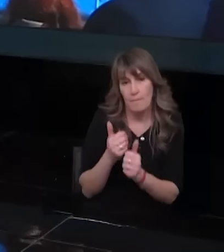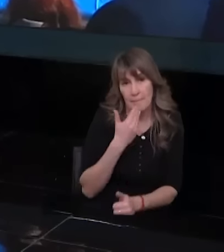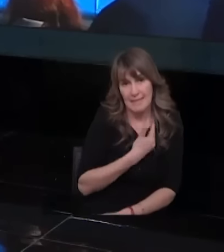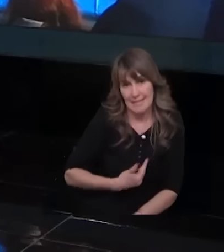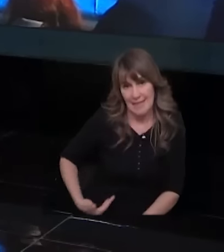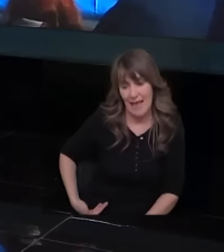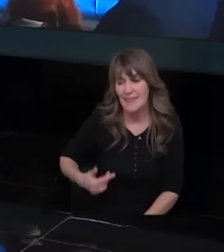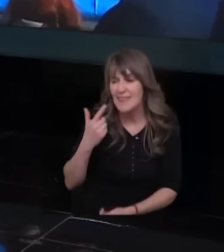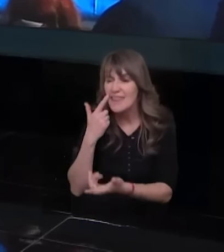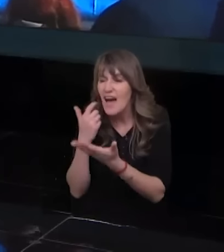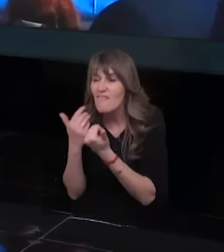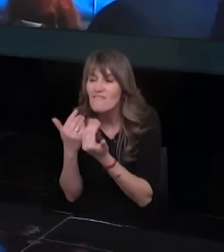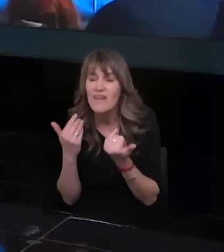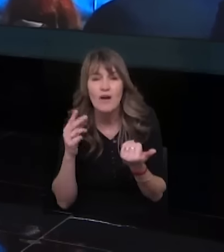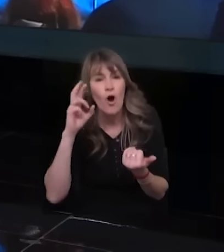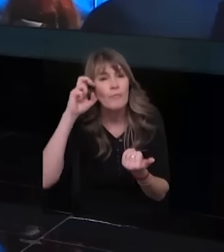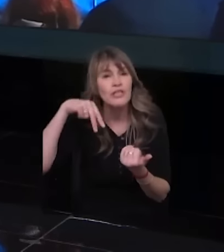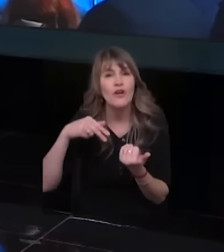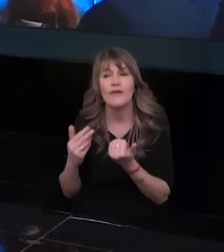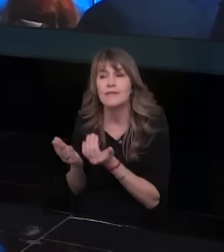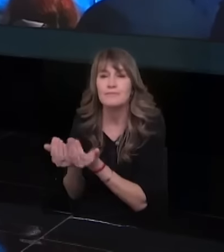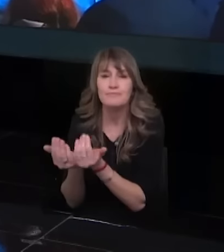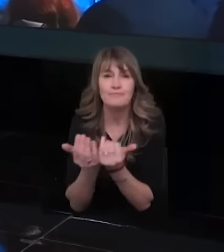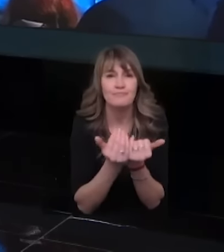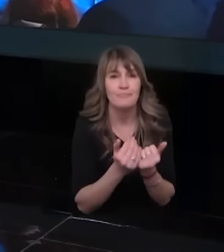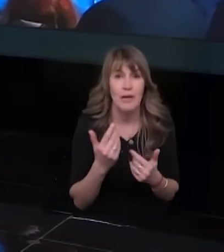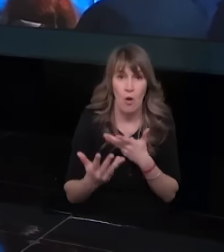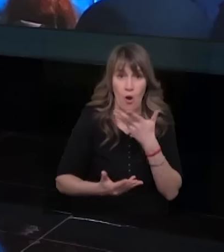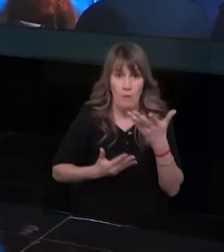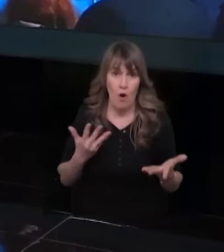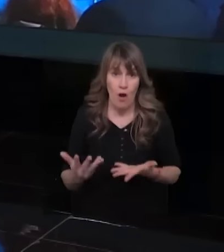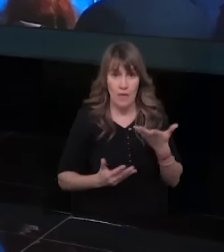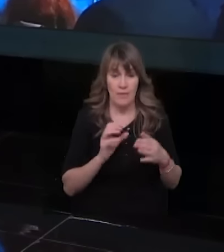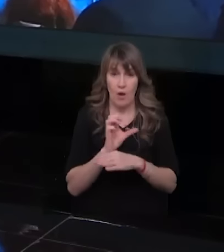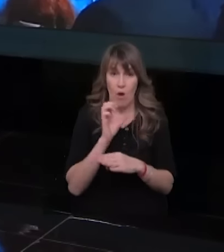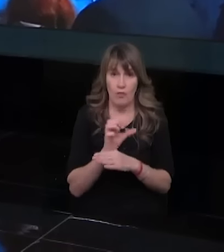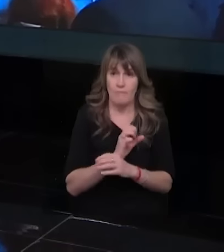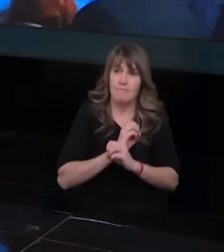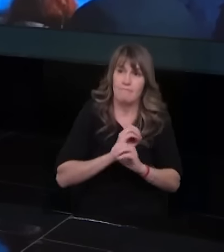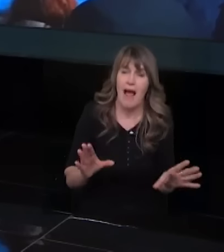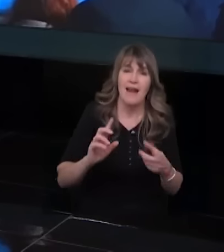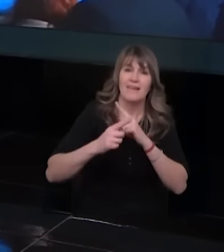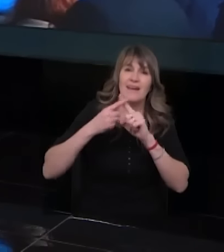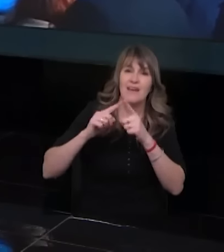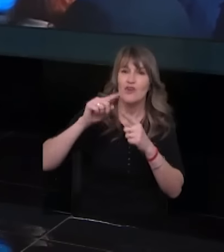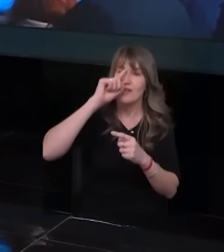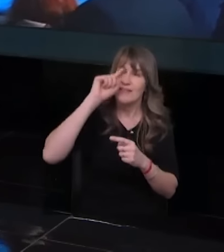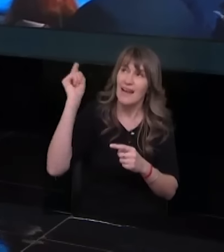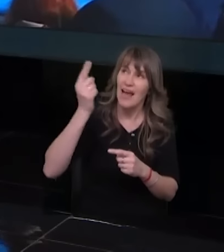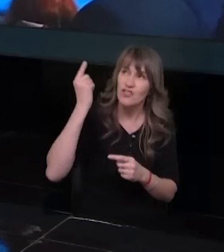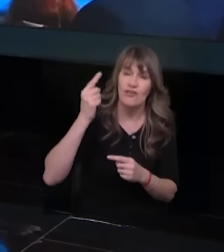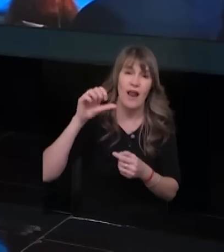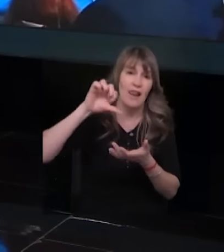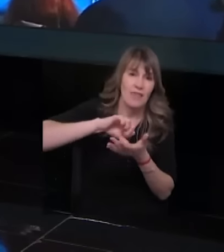estas apreciaciones que han generado mucha molestia en Ecuador porque entienden que afecta las relaciones internacionales del país y con